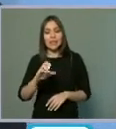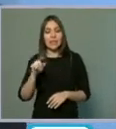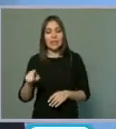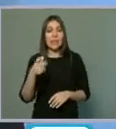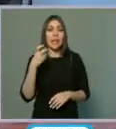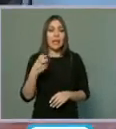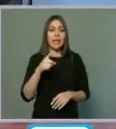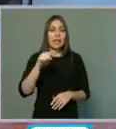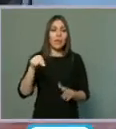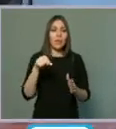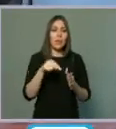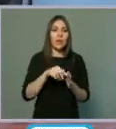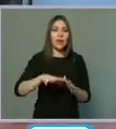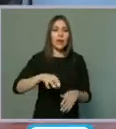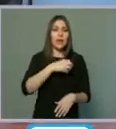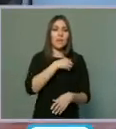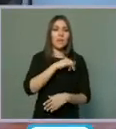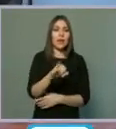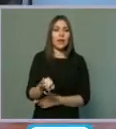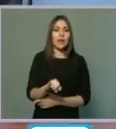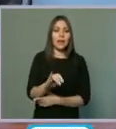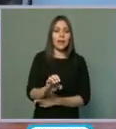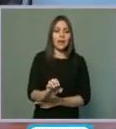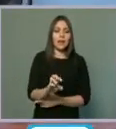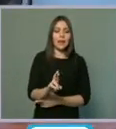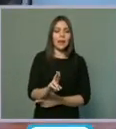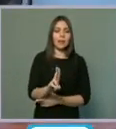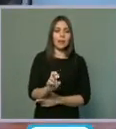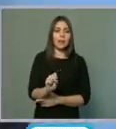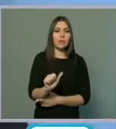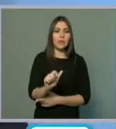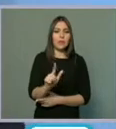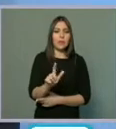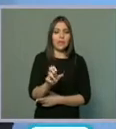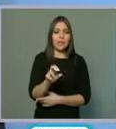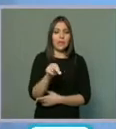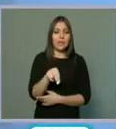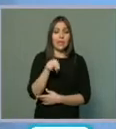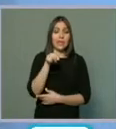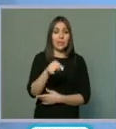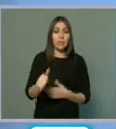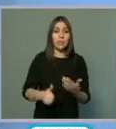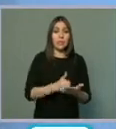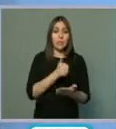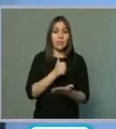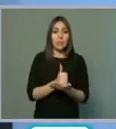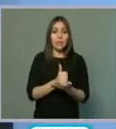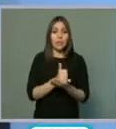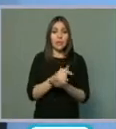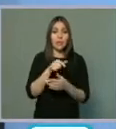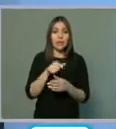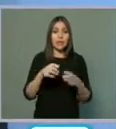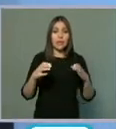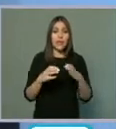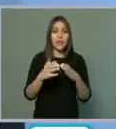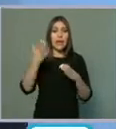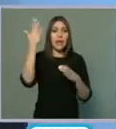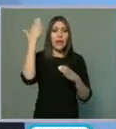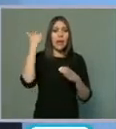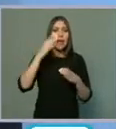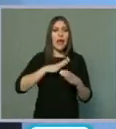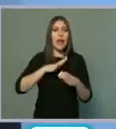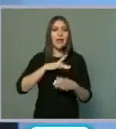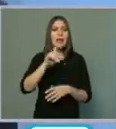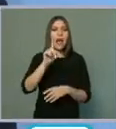la ciudad de Dios, vamos a decirlo de esta manera. Es la ciudad donde los pueblos se peleaban porque había un manantial de agua fresca,